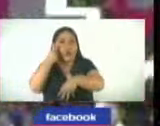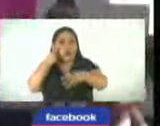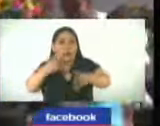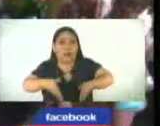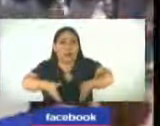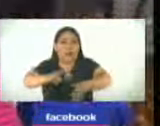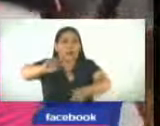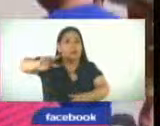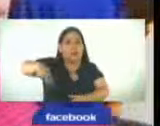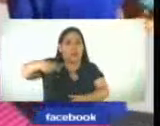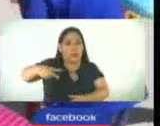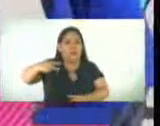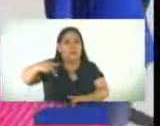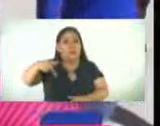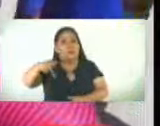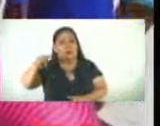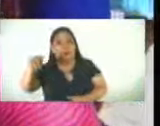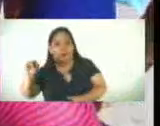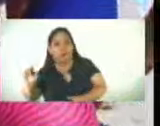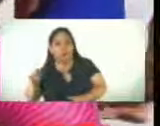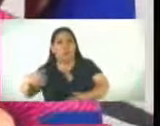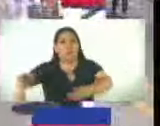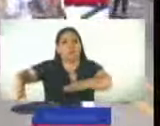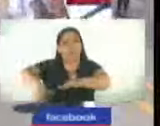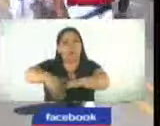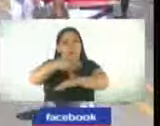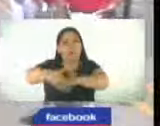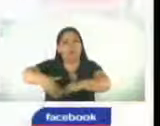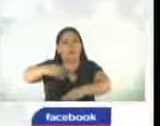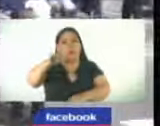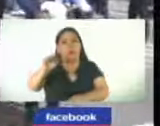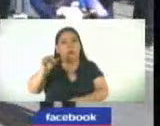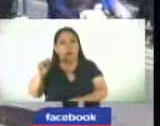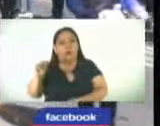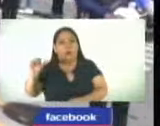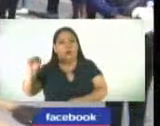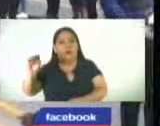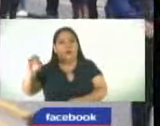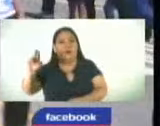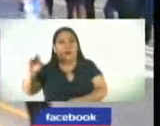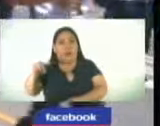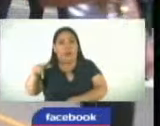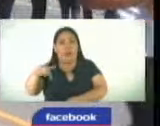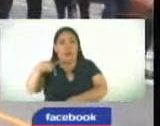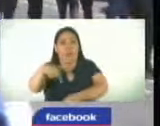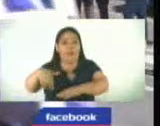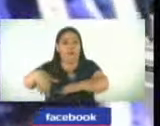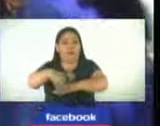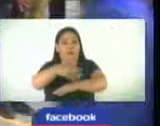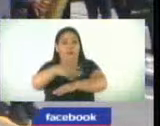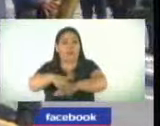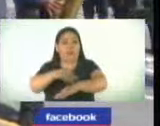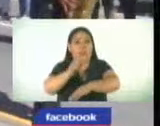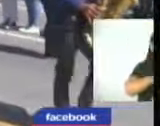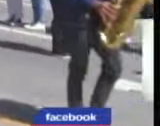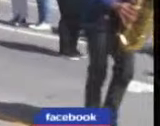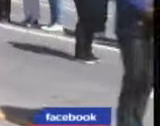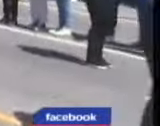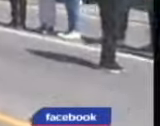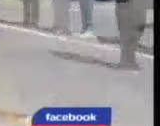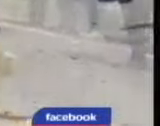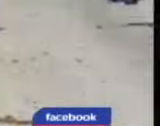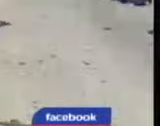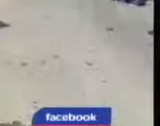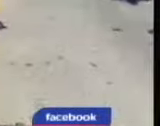calle Poniente hasta la avenida Juan Averle. Estará cerrada durante ese lapso de tiempo.